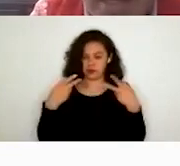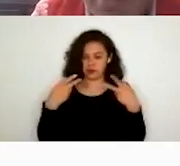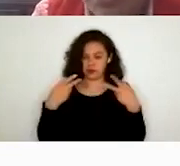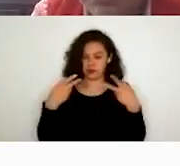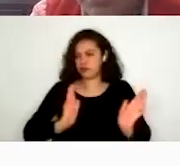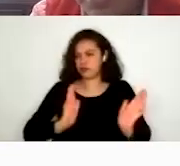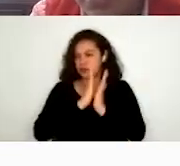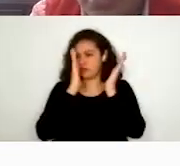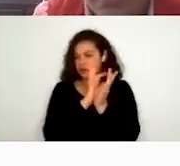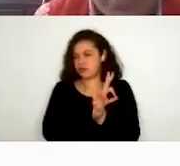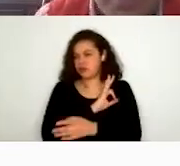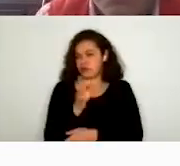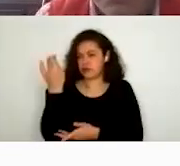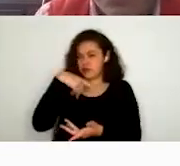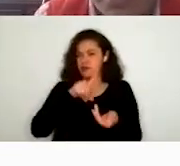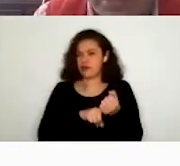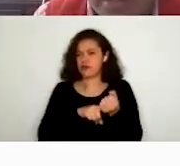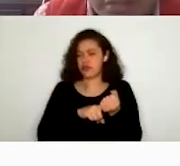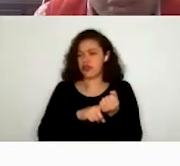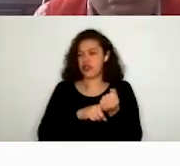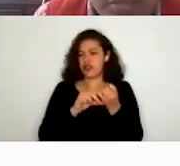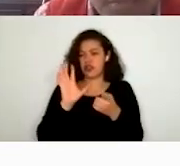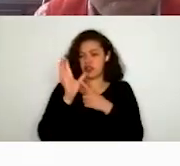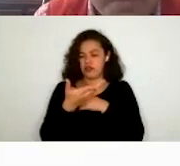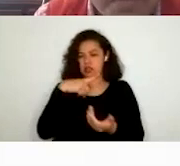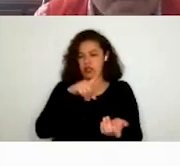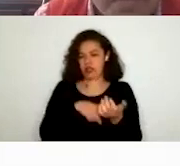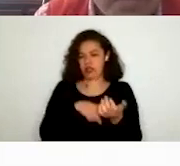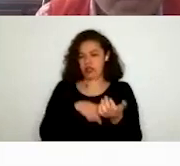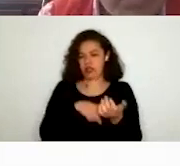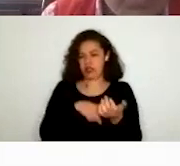participar, puede estar dentro del Comité Interno de Protección Civil.